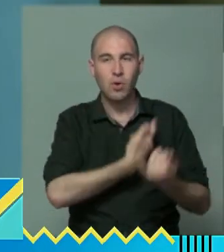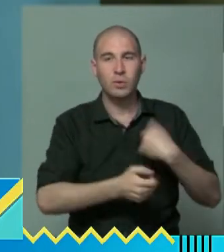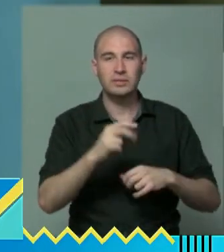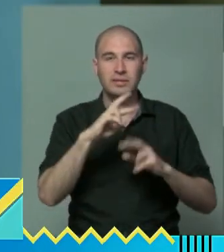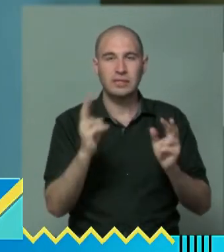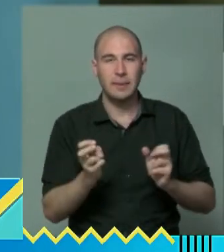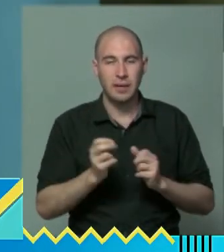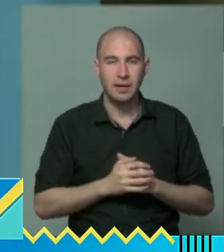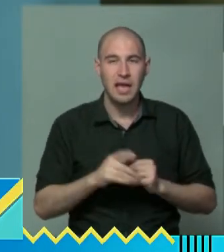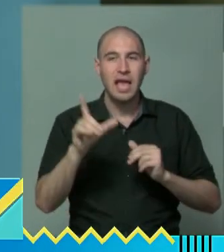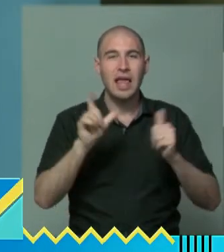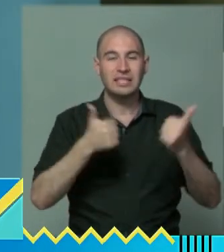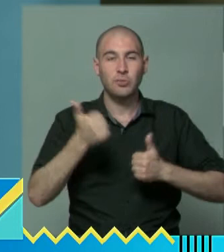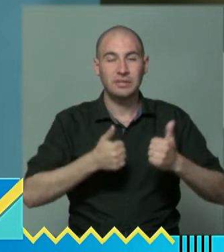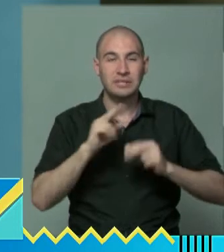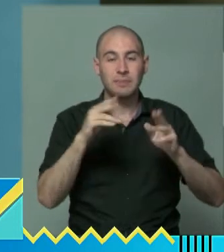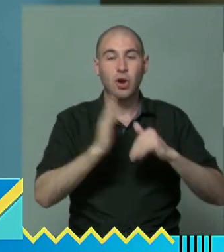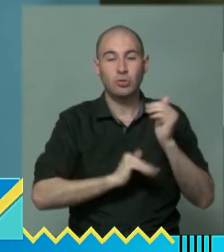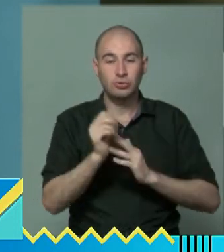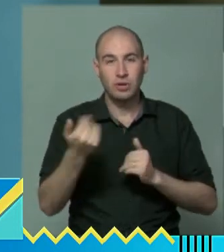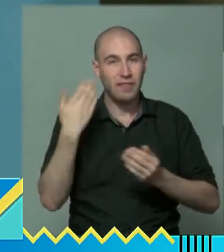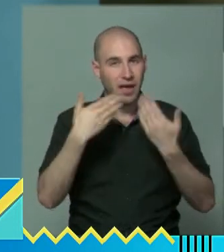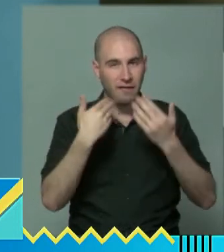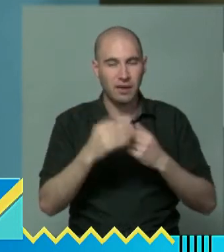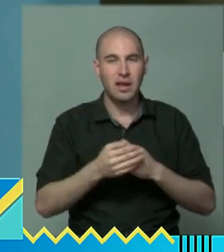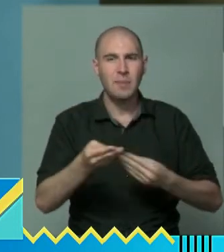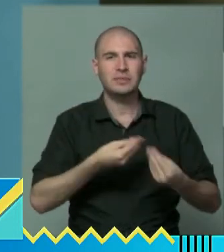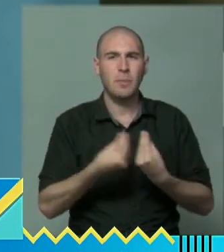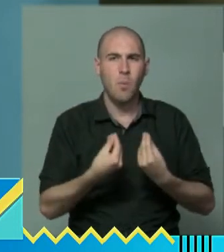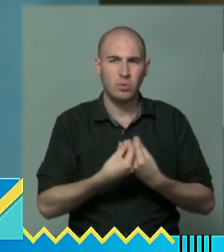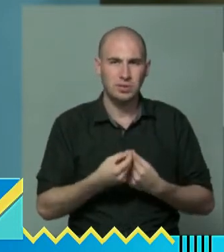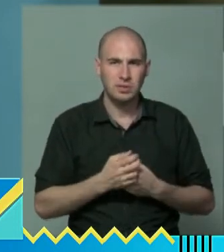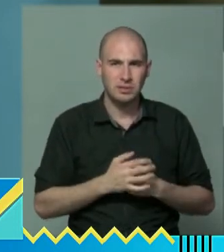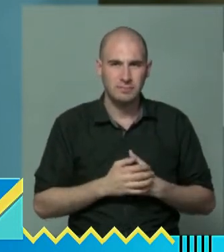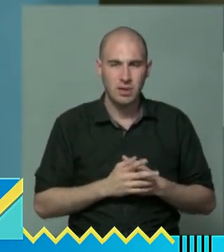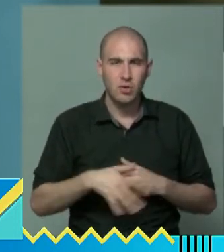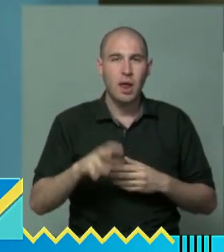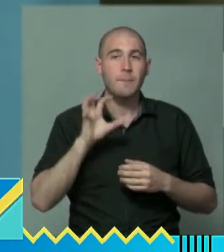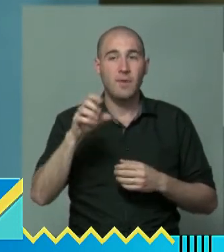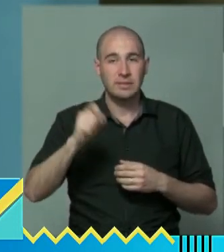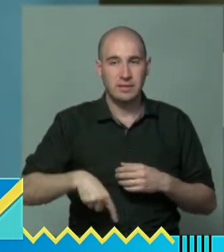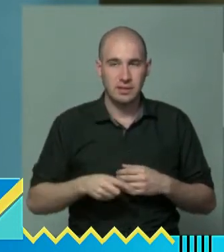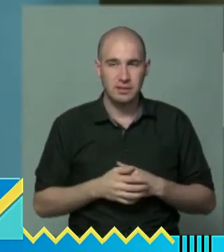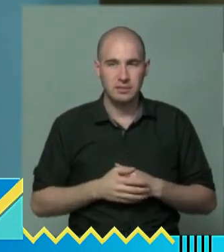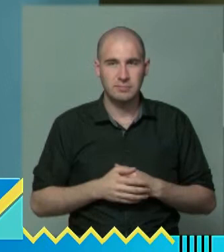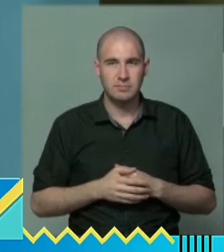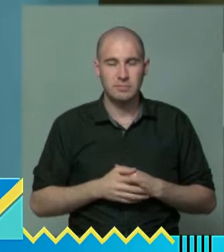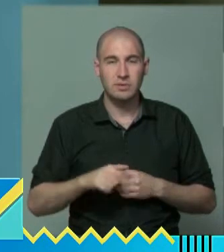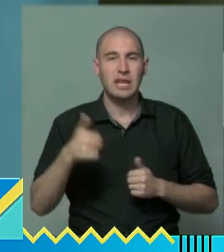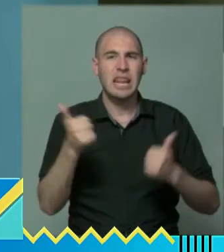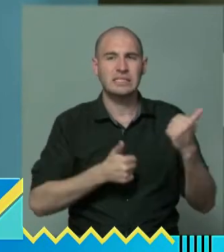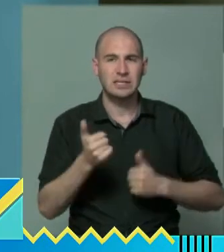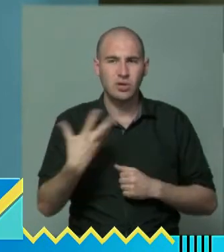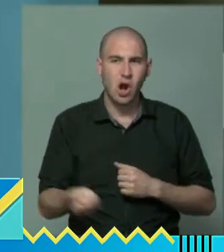respecto a justamente esto, a las licitaciones en cuanto a la construcción. Decíamos recién, muchas empresas, más que nada en el ámbito provincial, se quedaban con